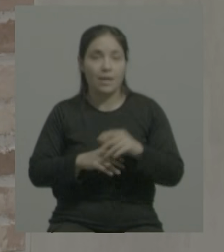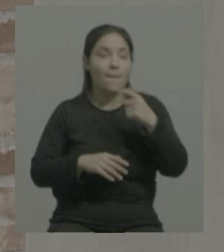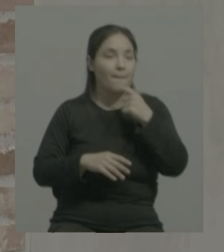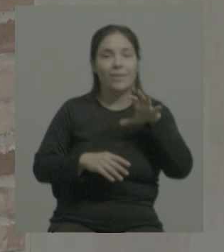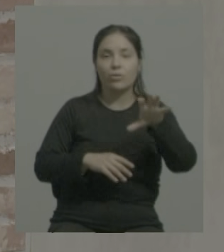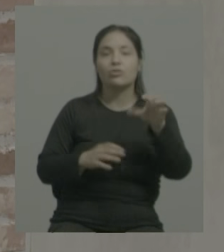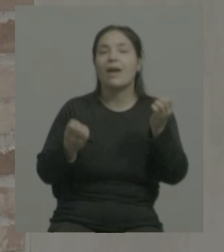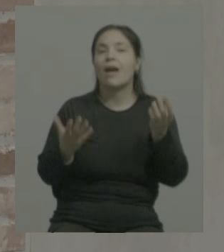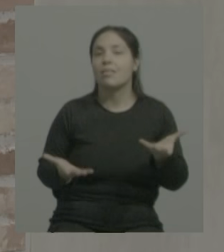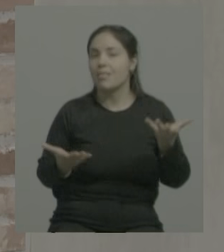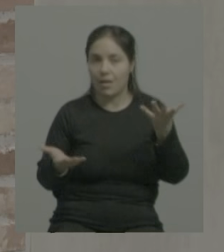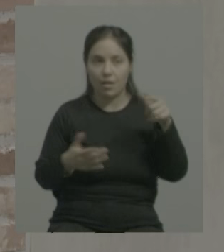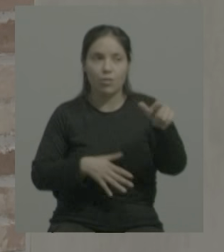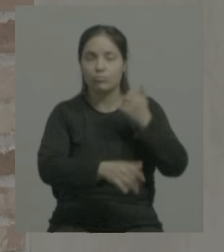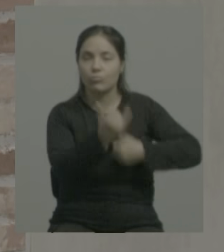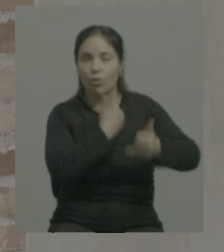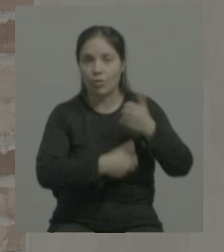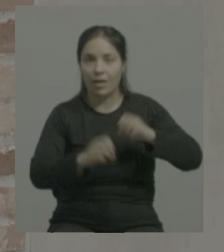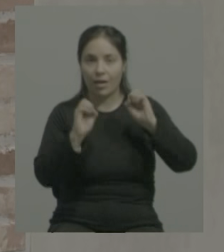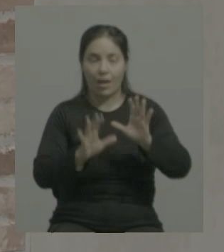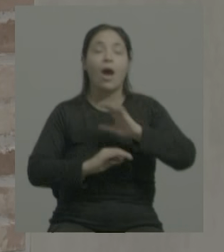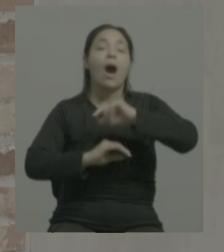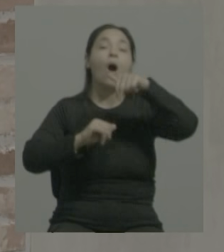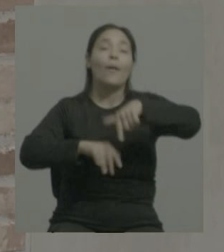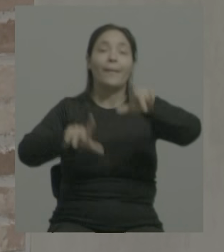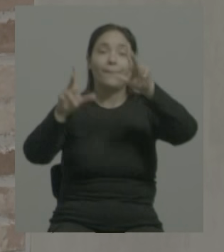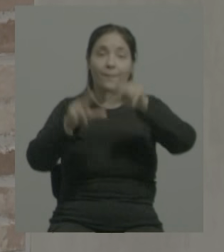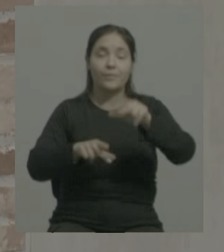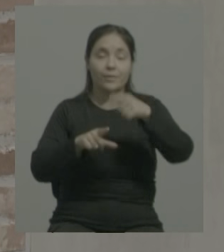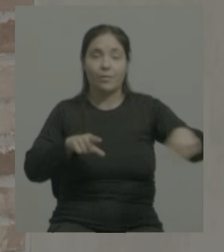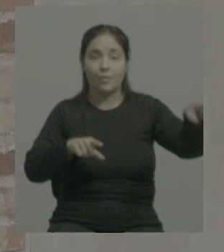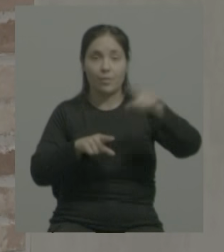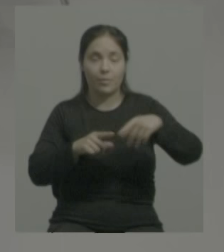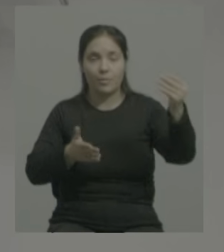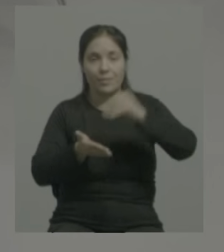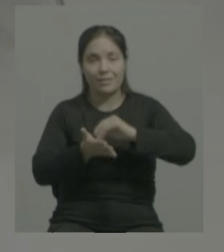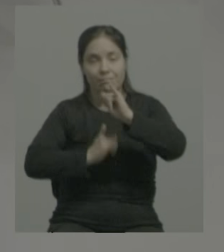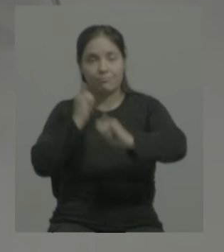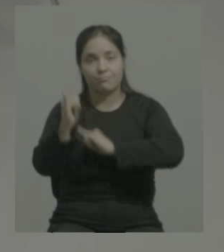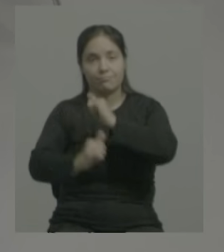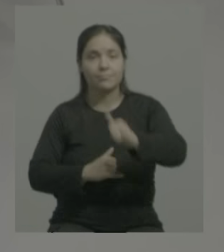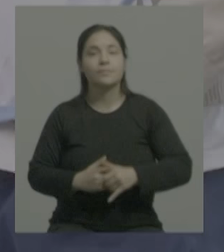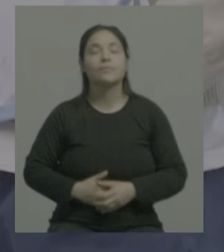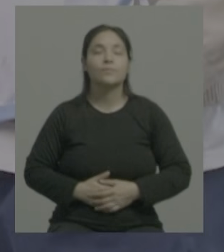contaban parte de lo que está pasando. Nos vamos a la pausa y seguimos con este tema también en el próximo bloque.